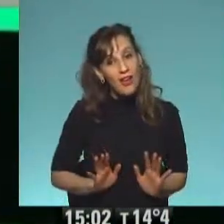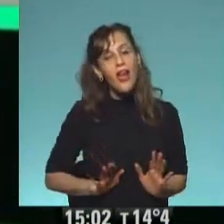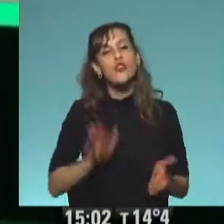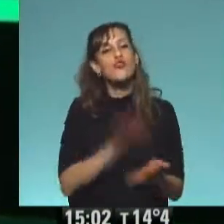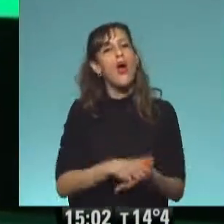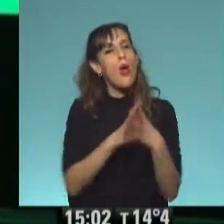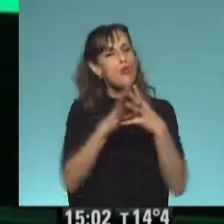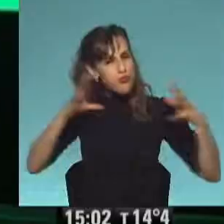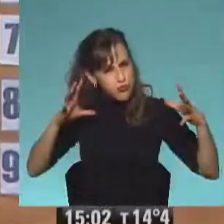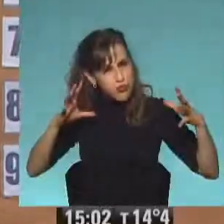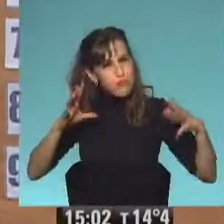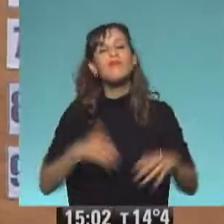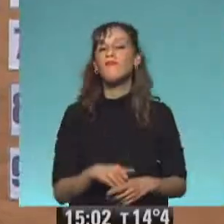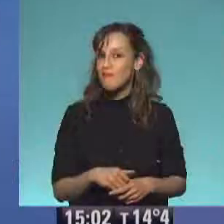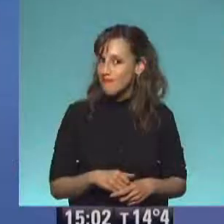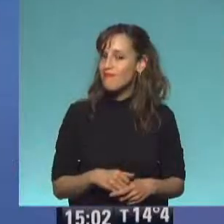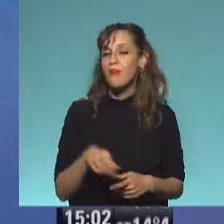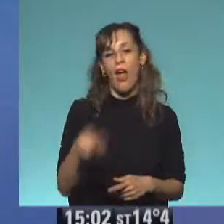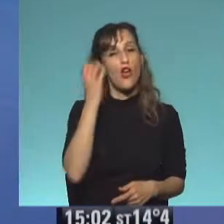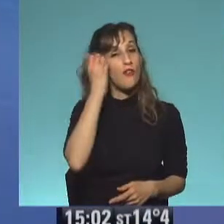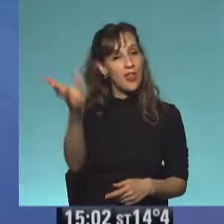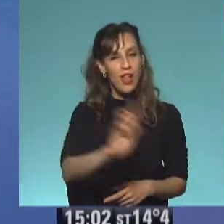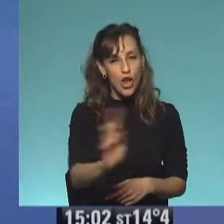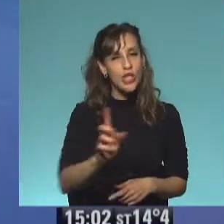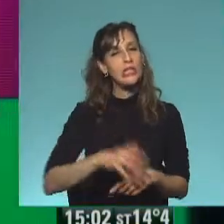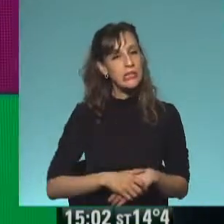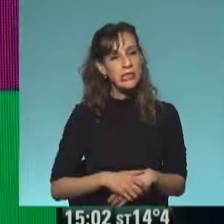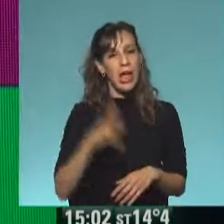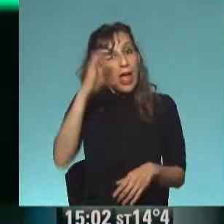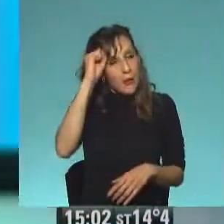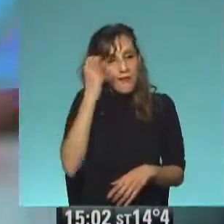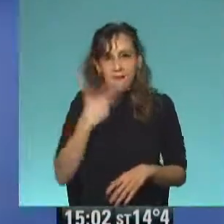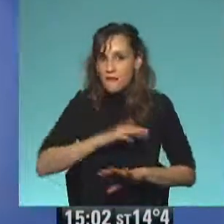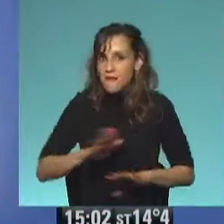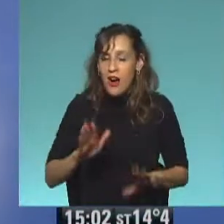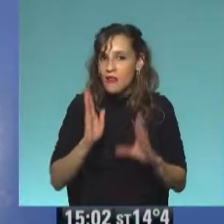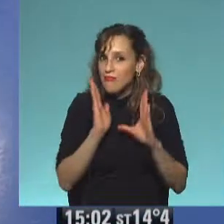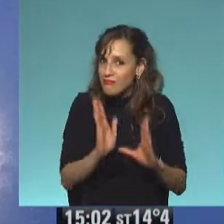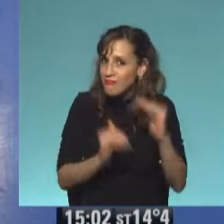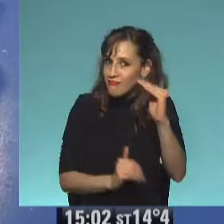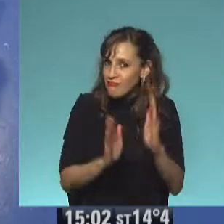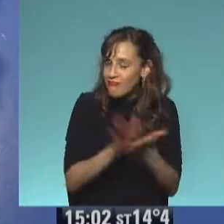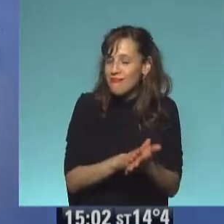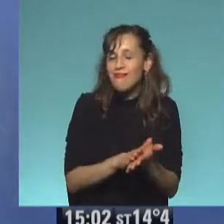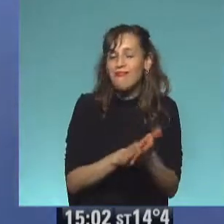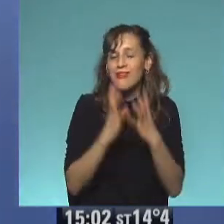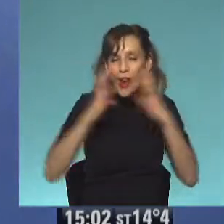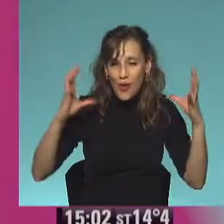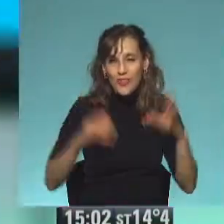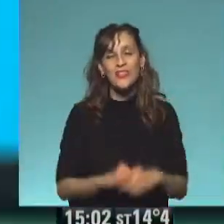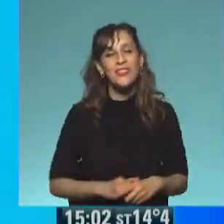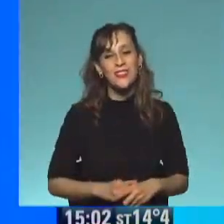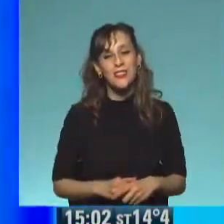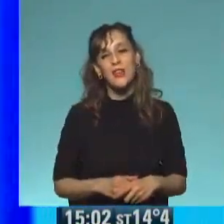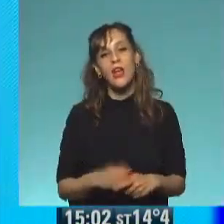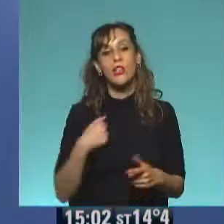gerba yo pensé que se había enviado virginio nada aprovechamos ese espacio vamos a buscar los globos no los voy